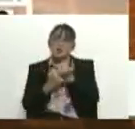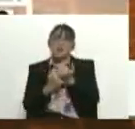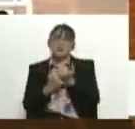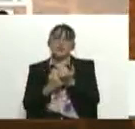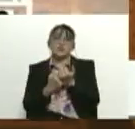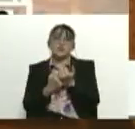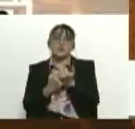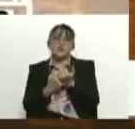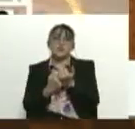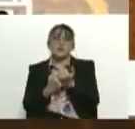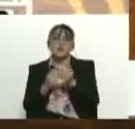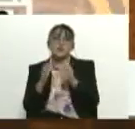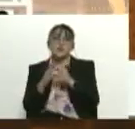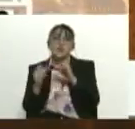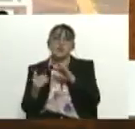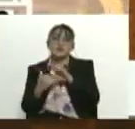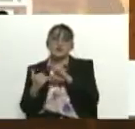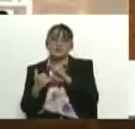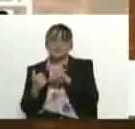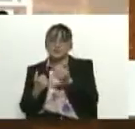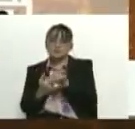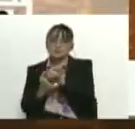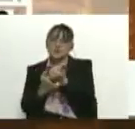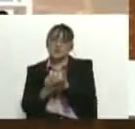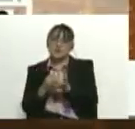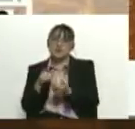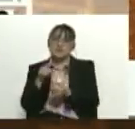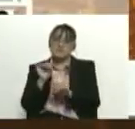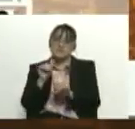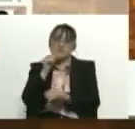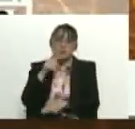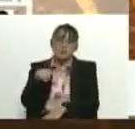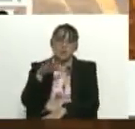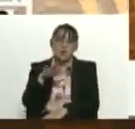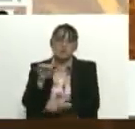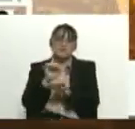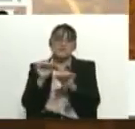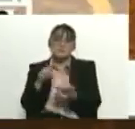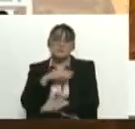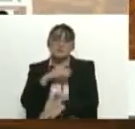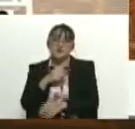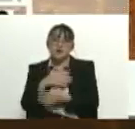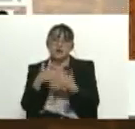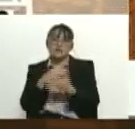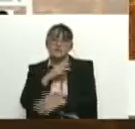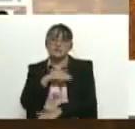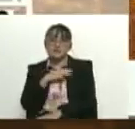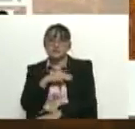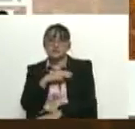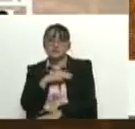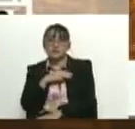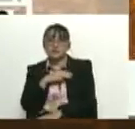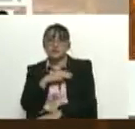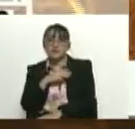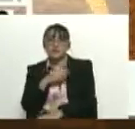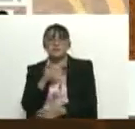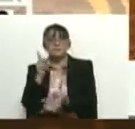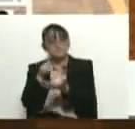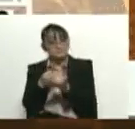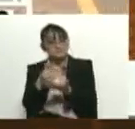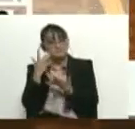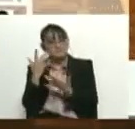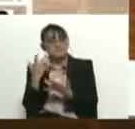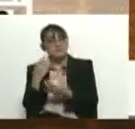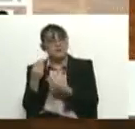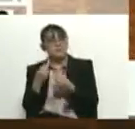de todas las instituciones que tú lo decías el poder popular el sistema de misiones y grandes misiones está allí presentes Vamos